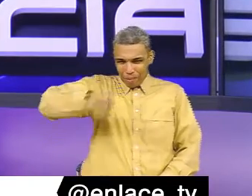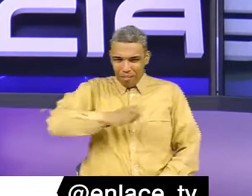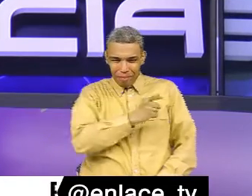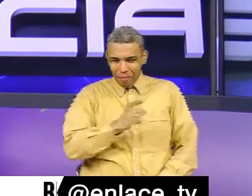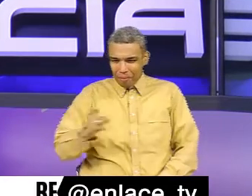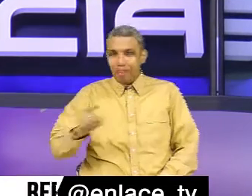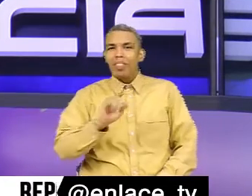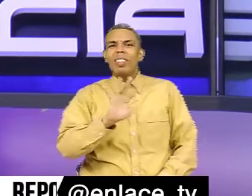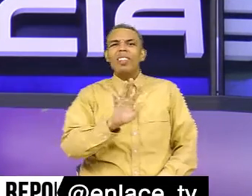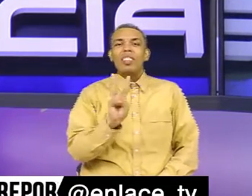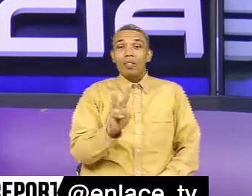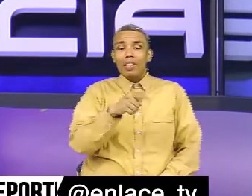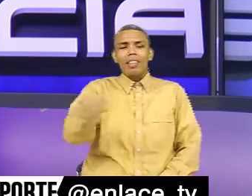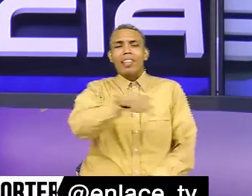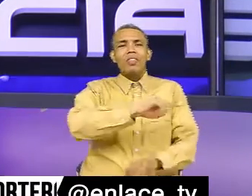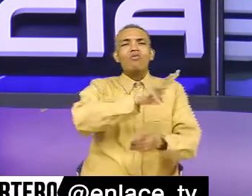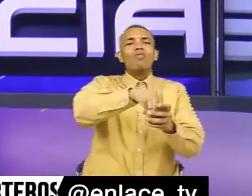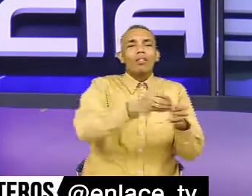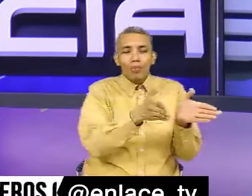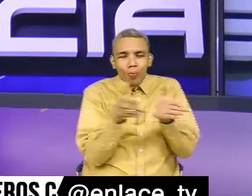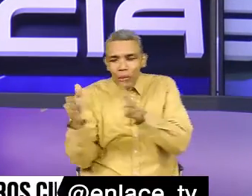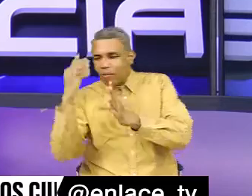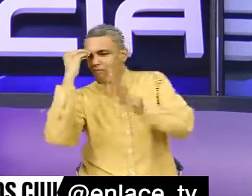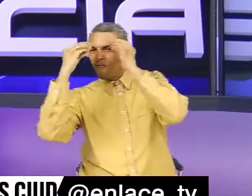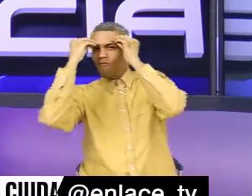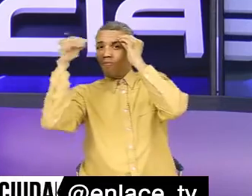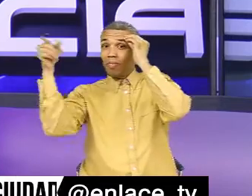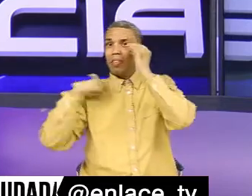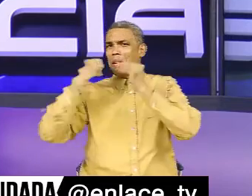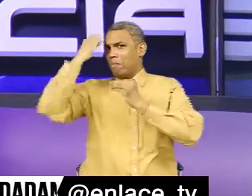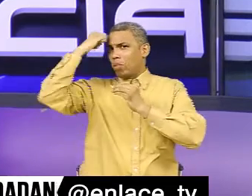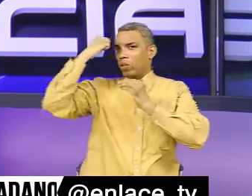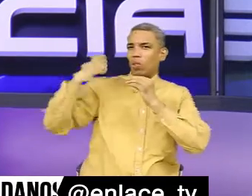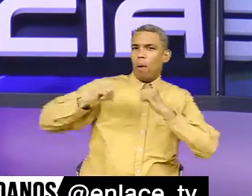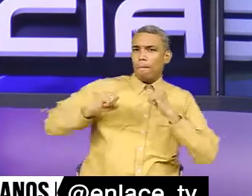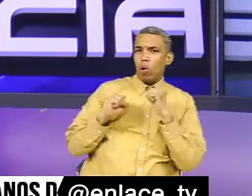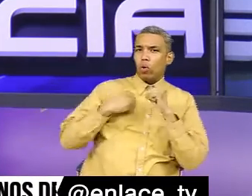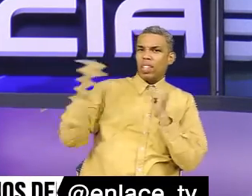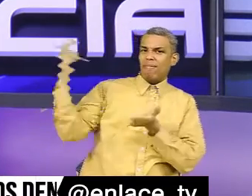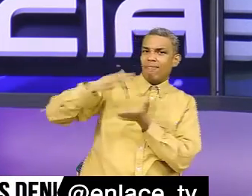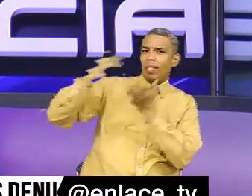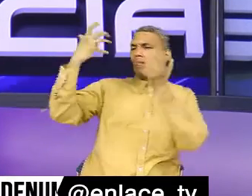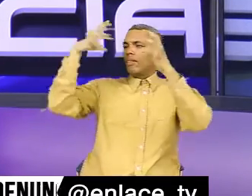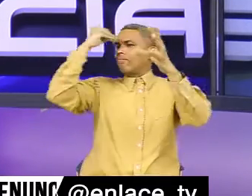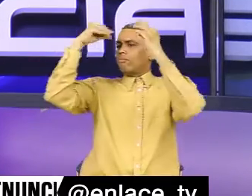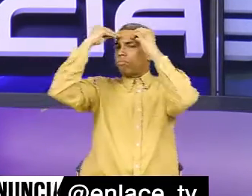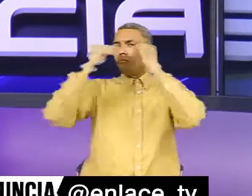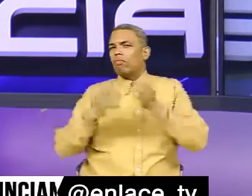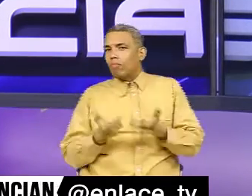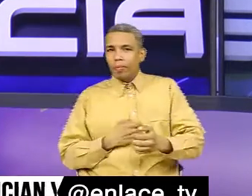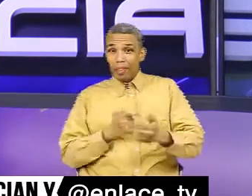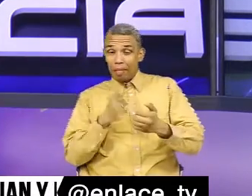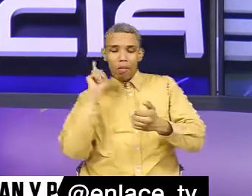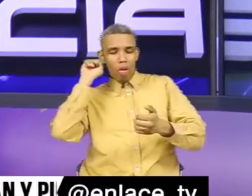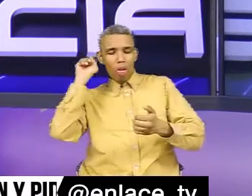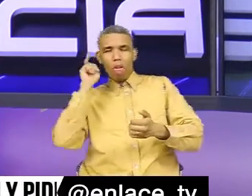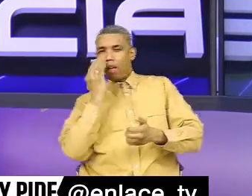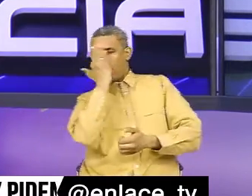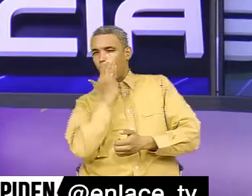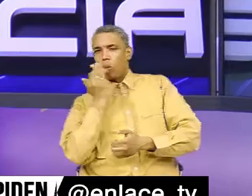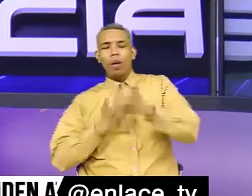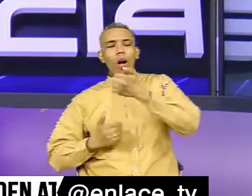parte del Politécnico ICAF de la ciudad de Bogotá. Esa iniciativa fue del director de la Inspección de Tránsito y Transporte de Barranca Bermeja, Alberto